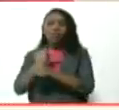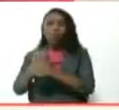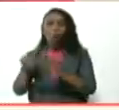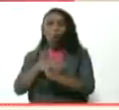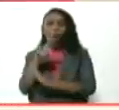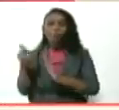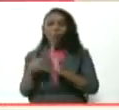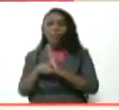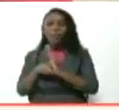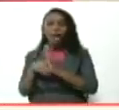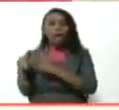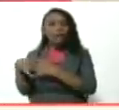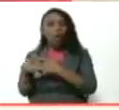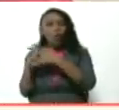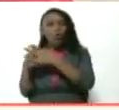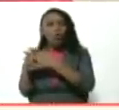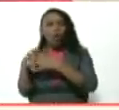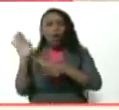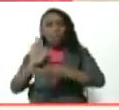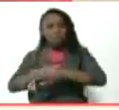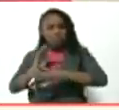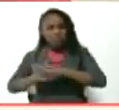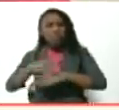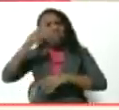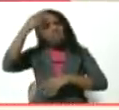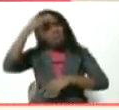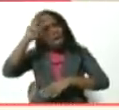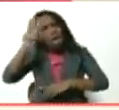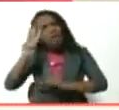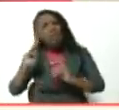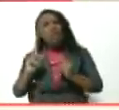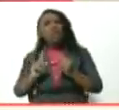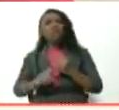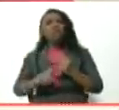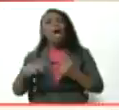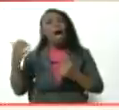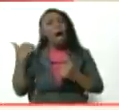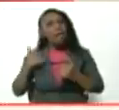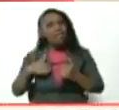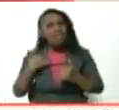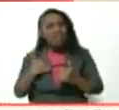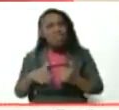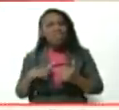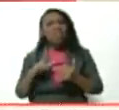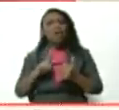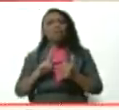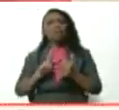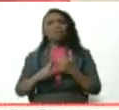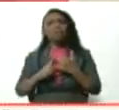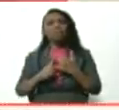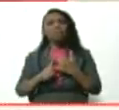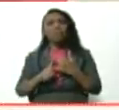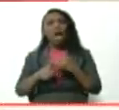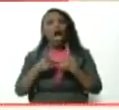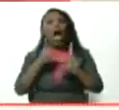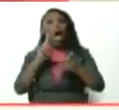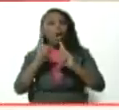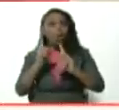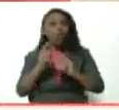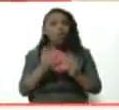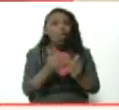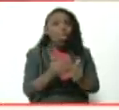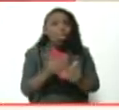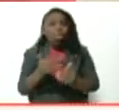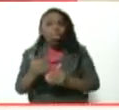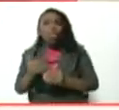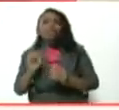Estados Unidos. Ha pasado en México, pasado en Argentina. Ha habido algunos retrocesos